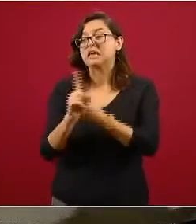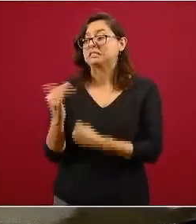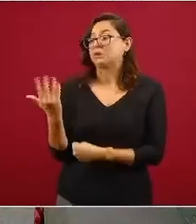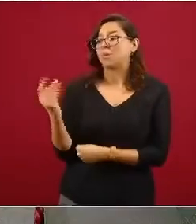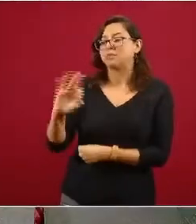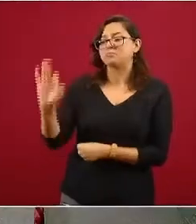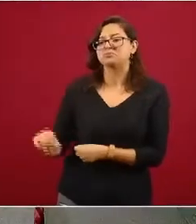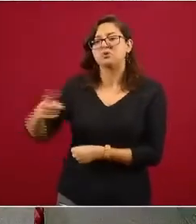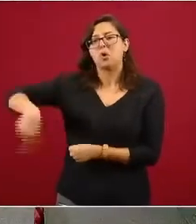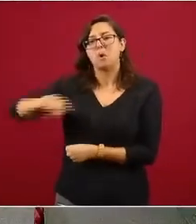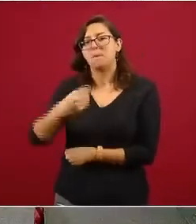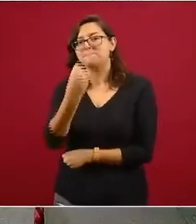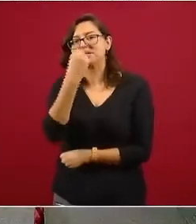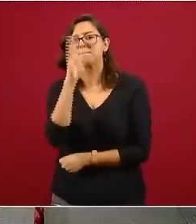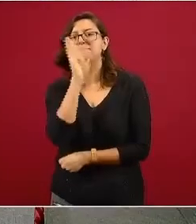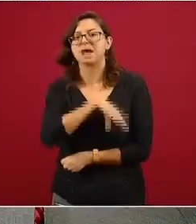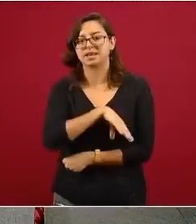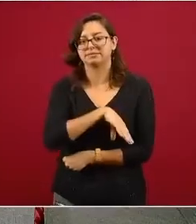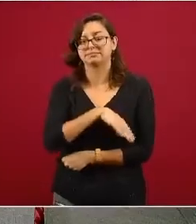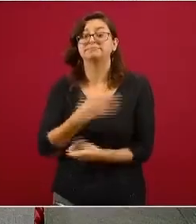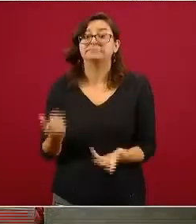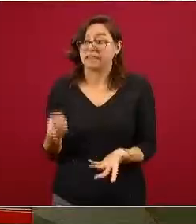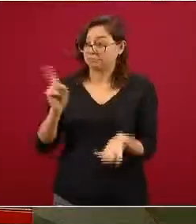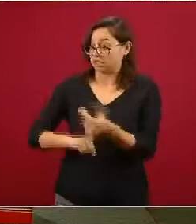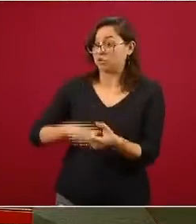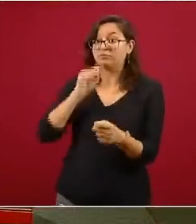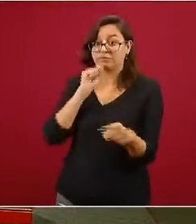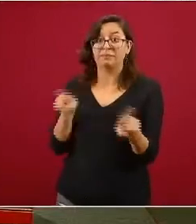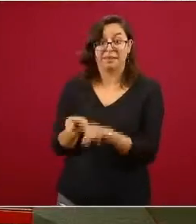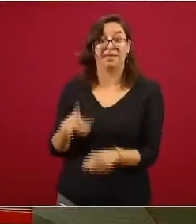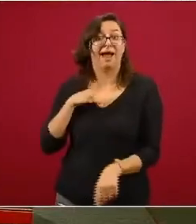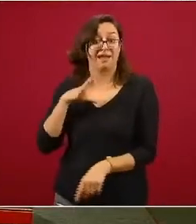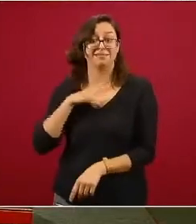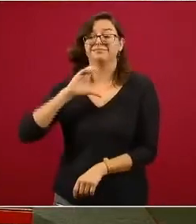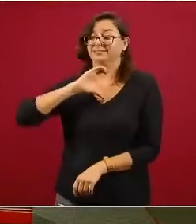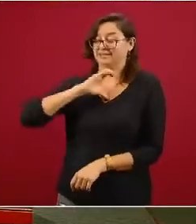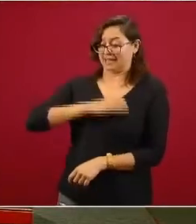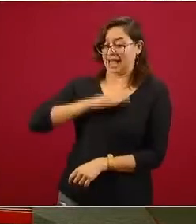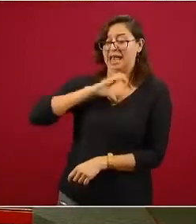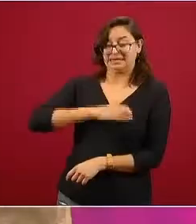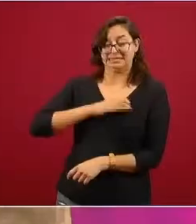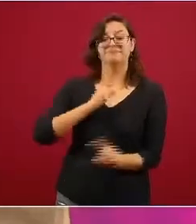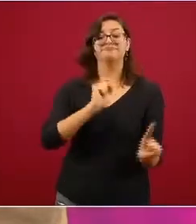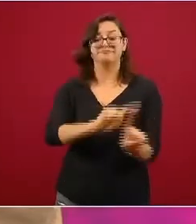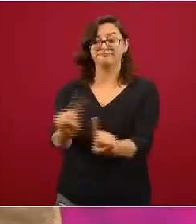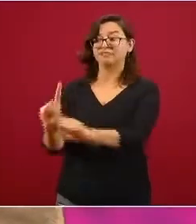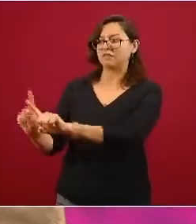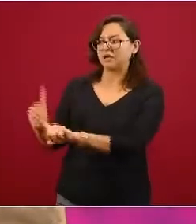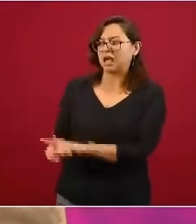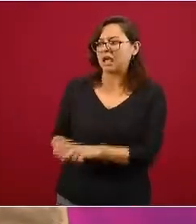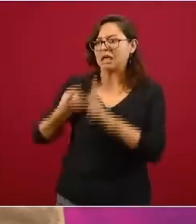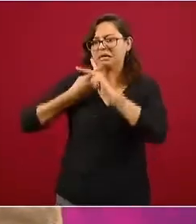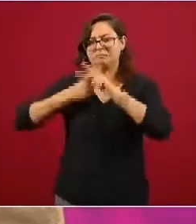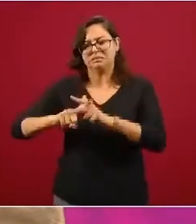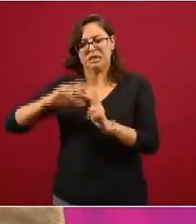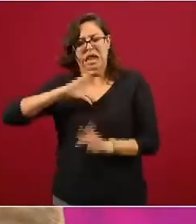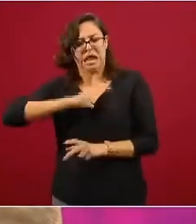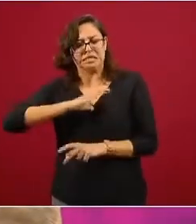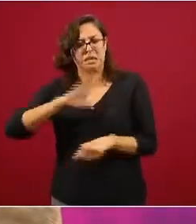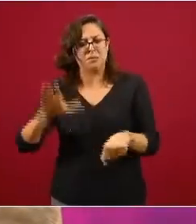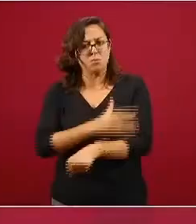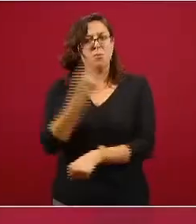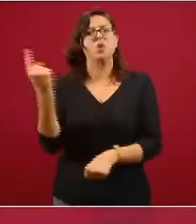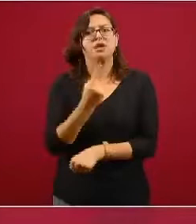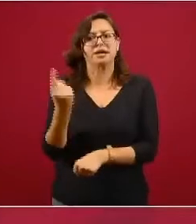Esto incluye también cánceres. Los cánceres, varios de los cánceres, ocupan la tercera causa